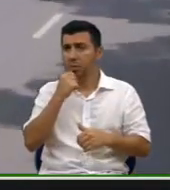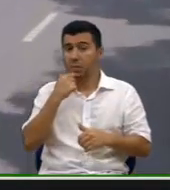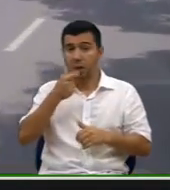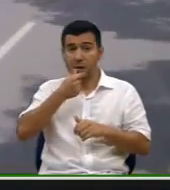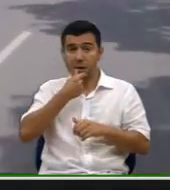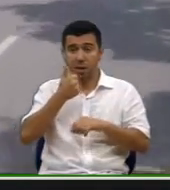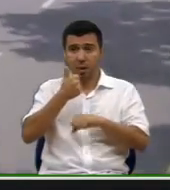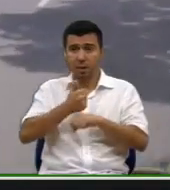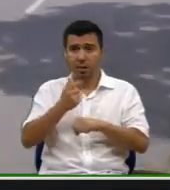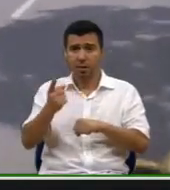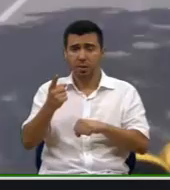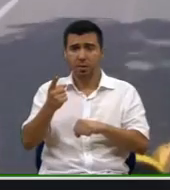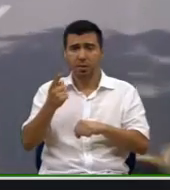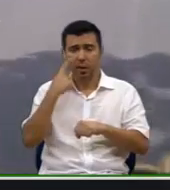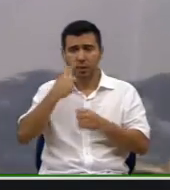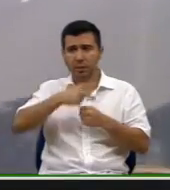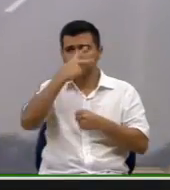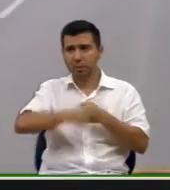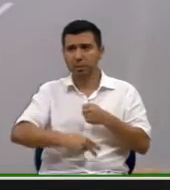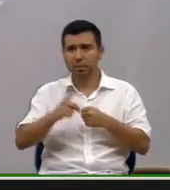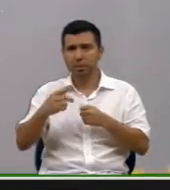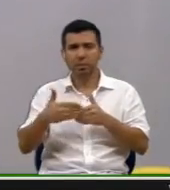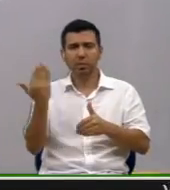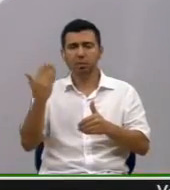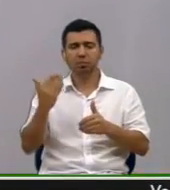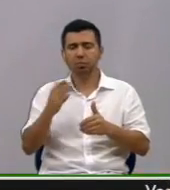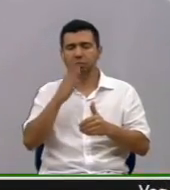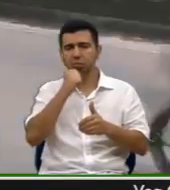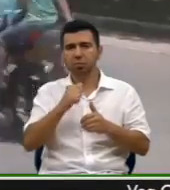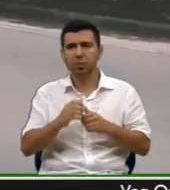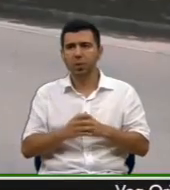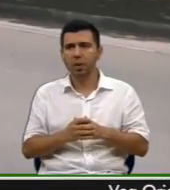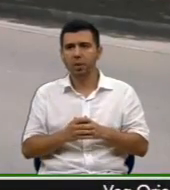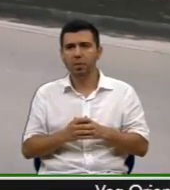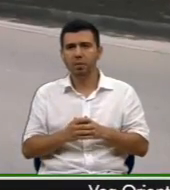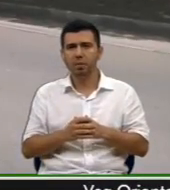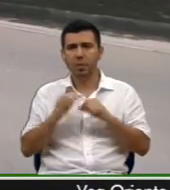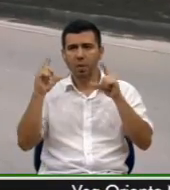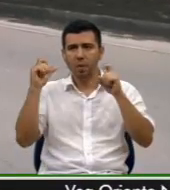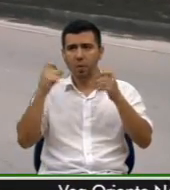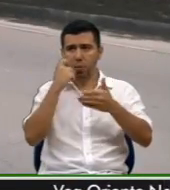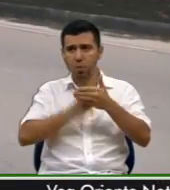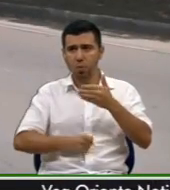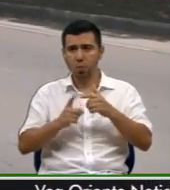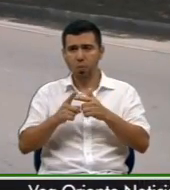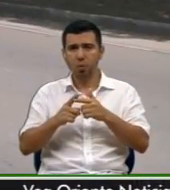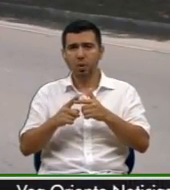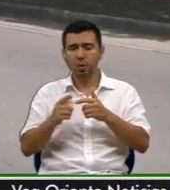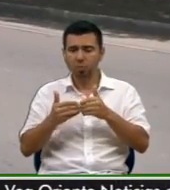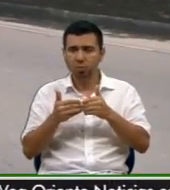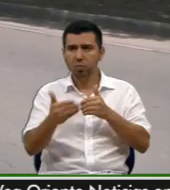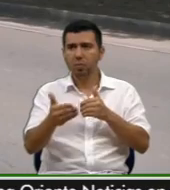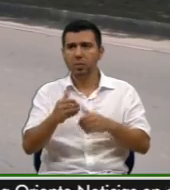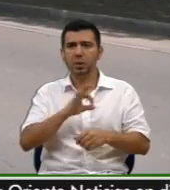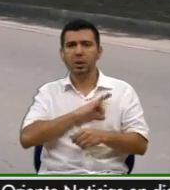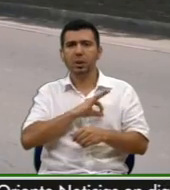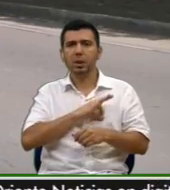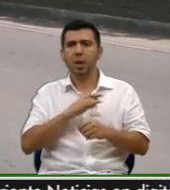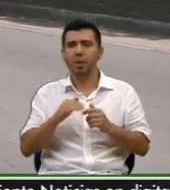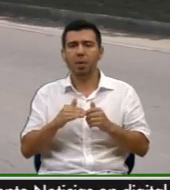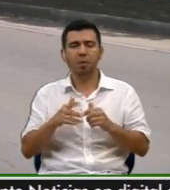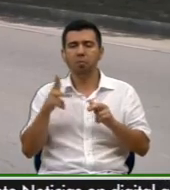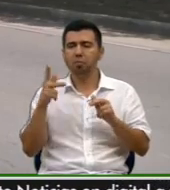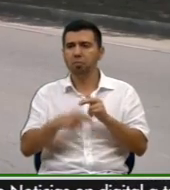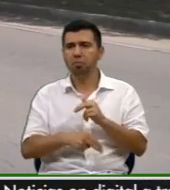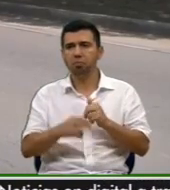que por ahora este proyecto no podrá dar inicio y que las fotomultas que se tenían estipuladas podrían arrancar a partir del sábado anterior, no se